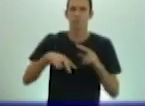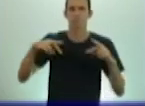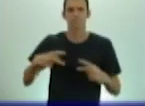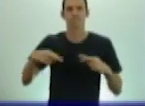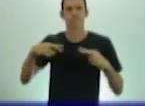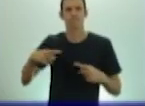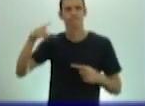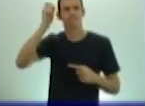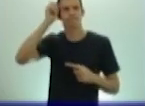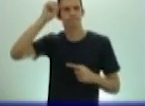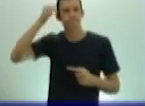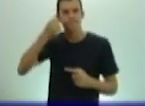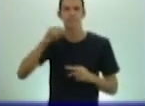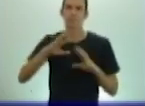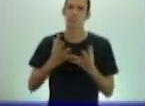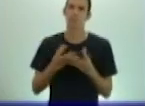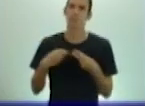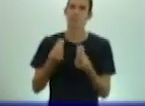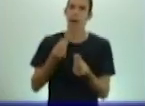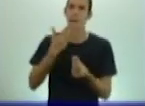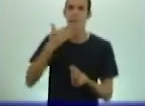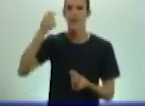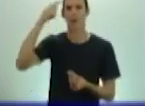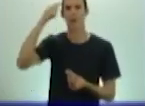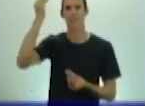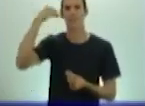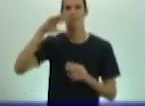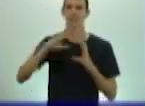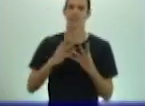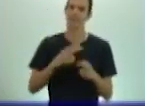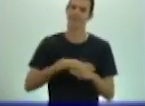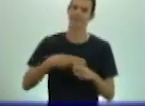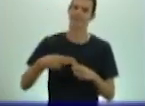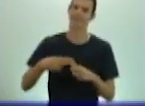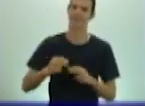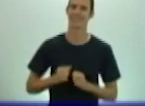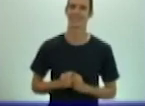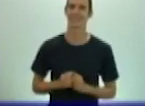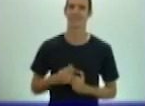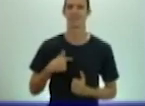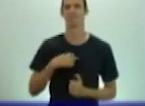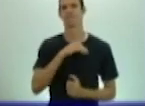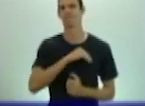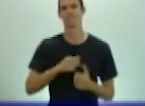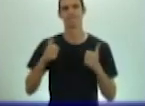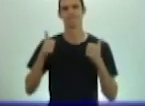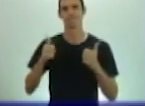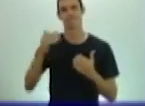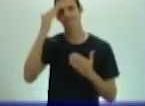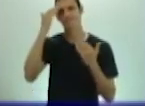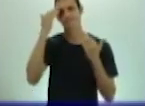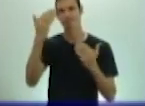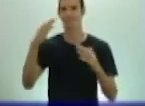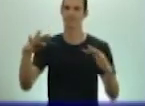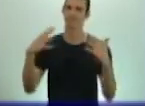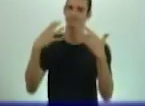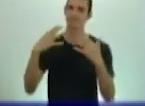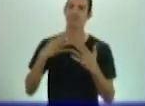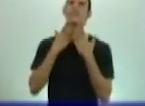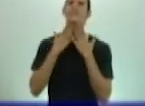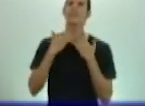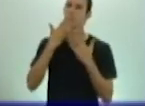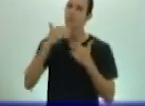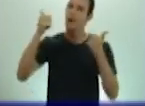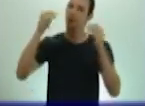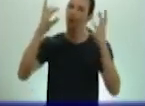ayudar a fortalecer ese conocimiento histórico que usted ha adquirido. Bueno, ha sido para mí un placer haber compartido con ustedes. Les deseo éxito en la realización